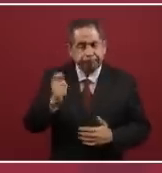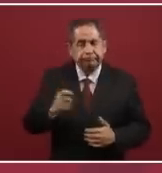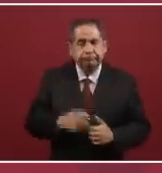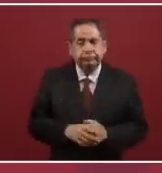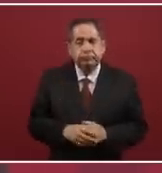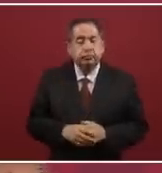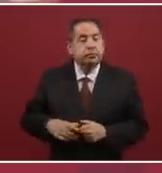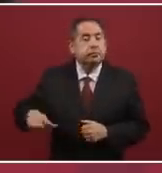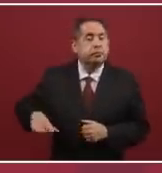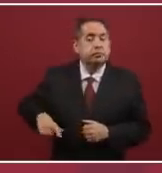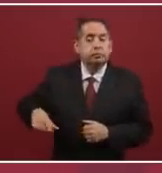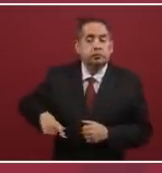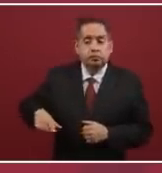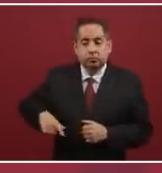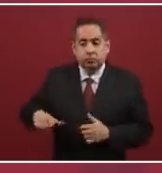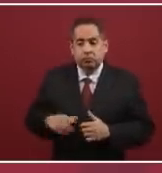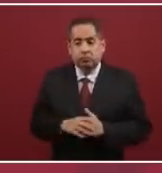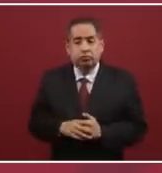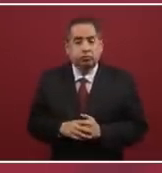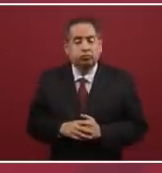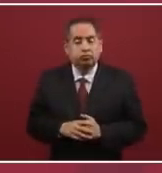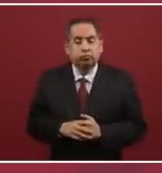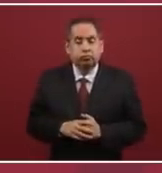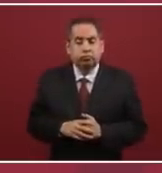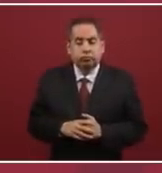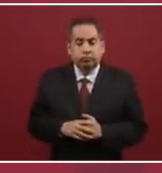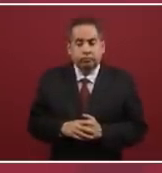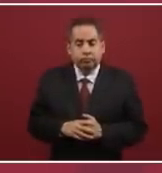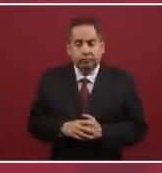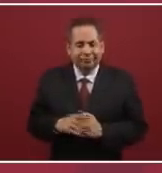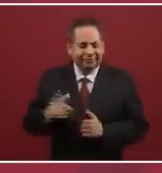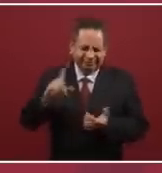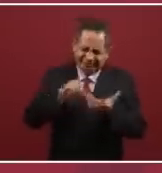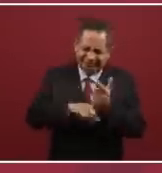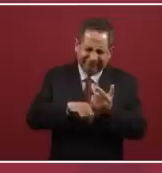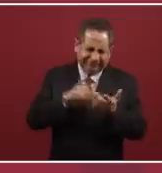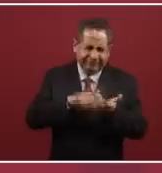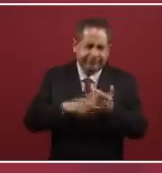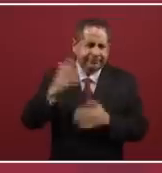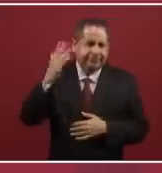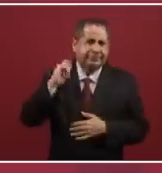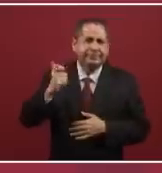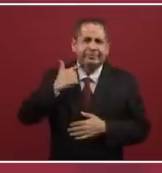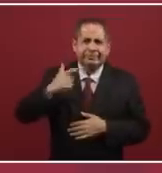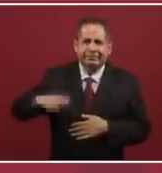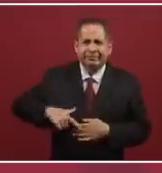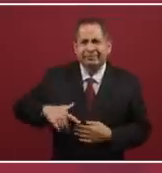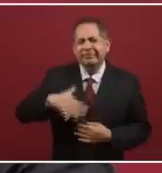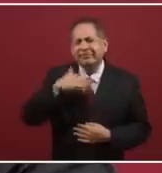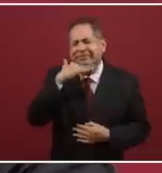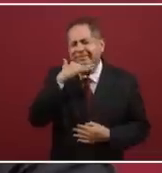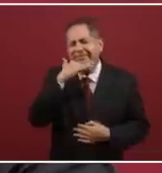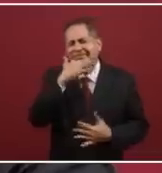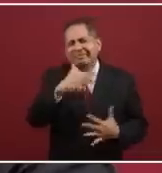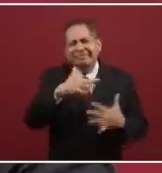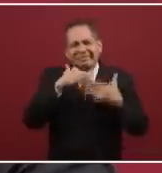El gobierno estaba infestado de corrupción,